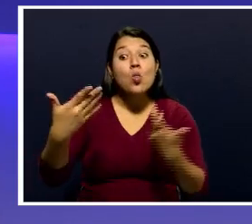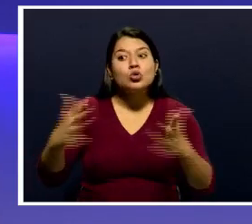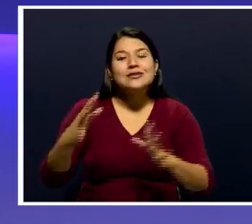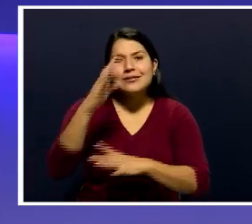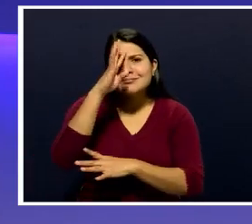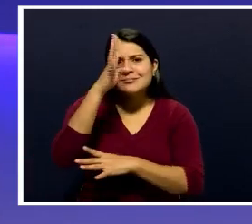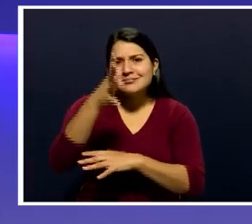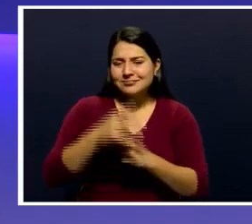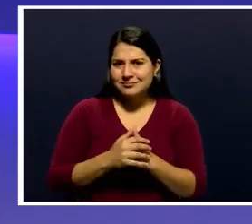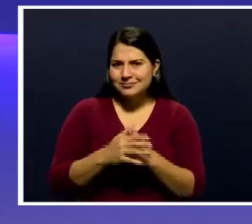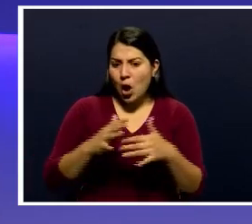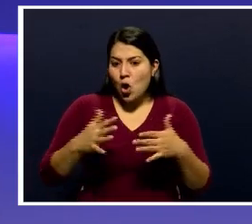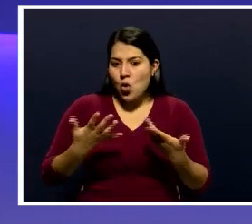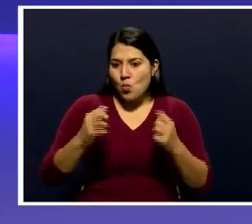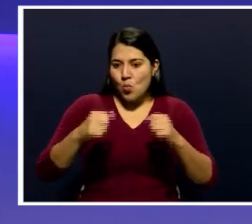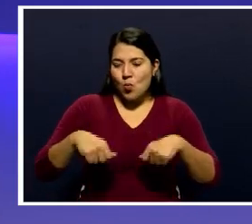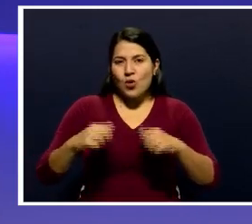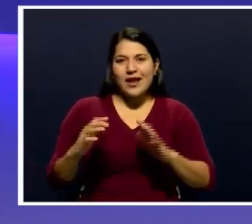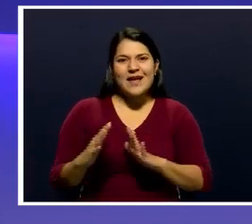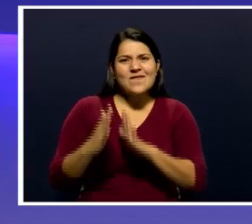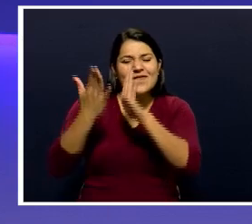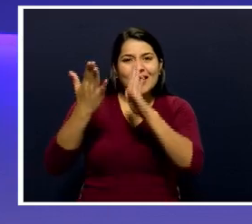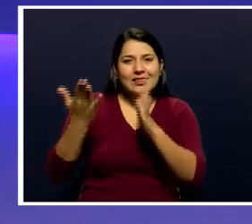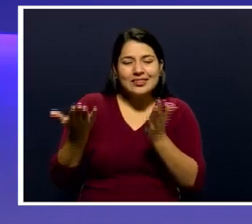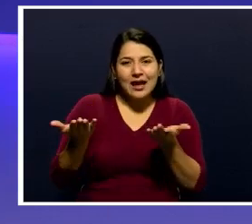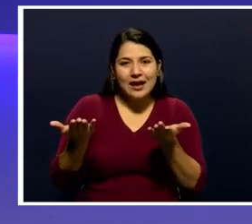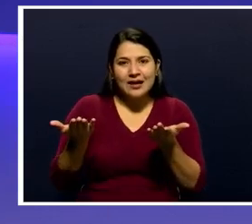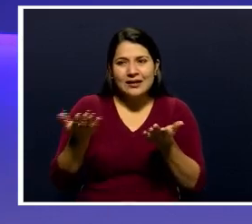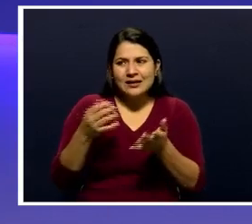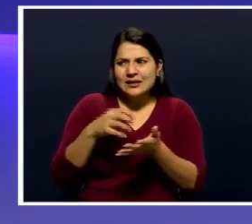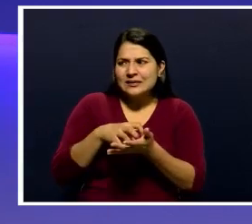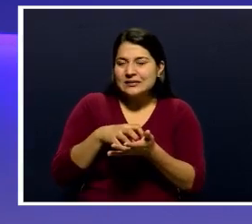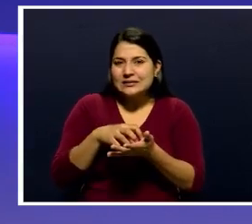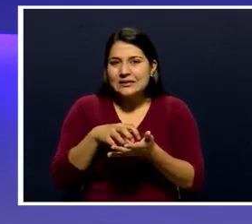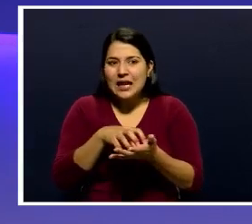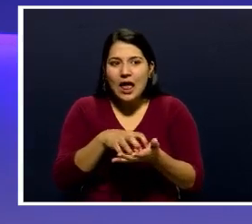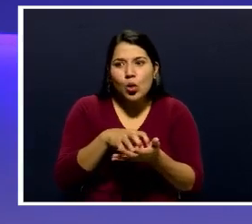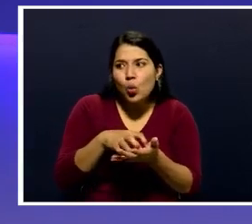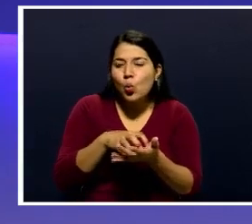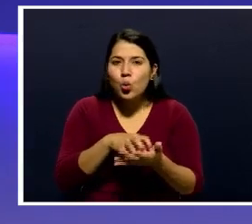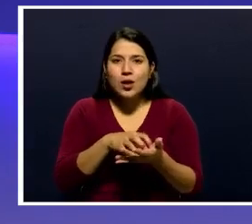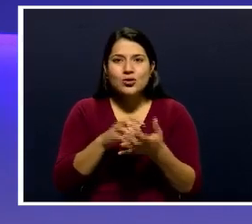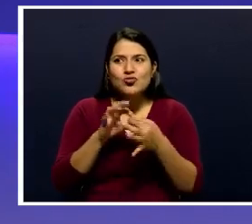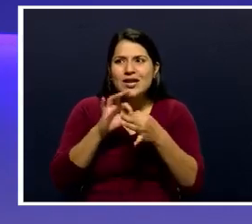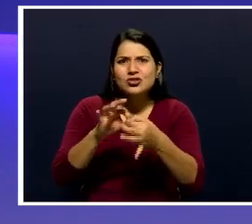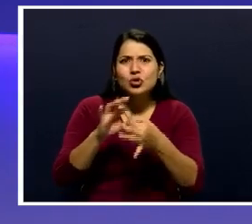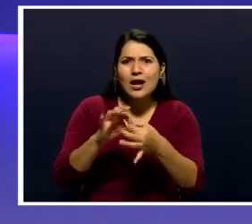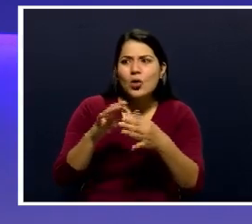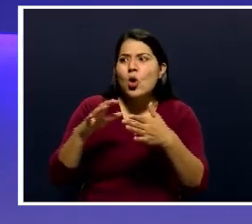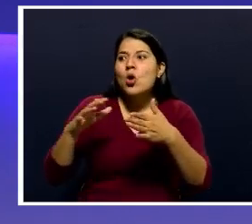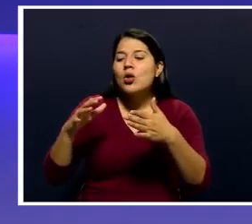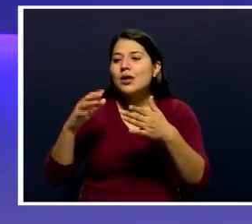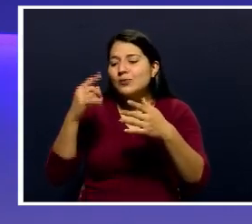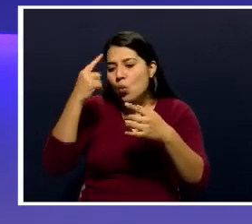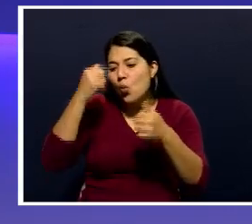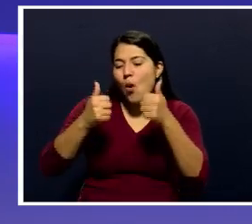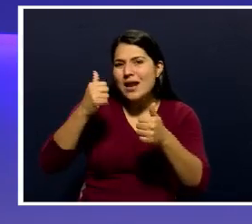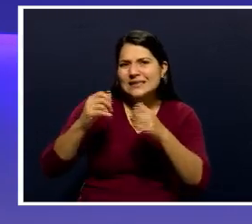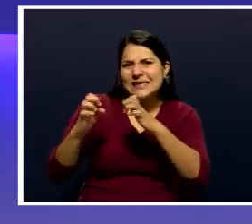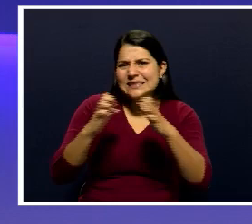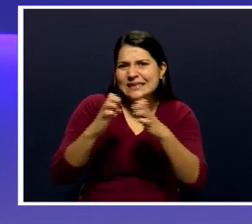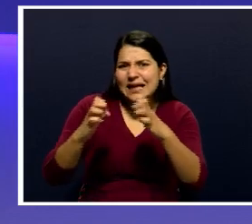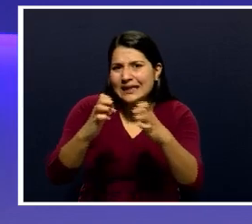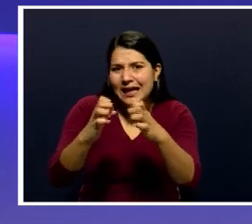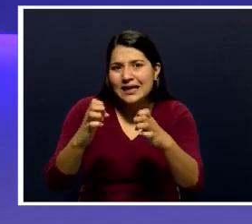¿Cómo enfrentar los dilemas y de las estrategias de inmunización del rebaño?